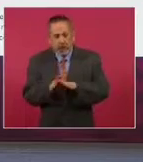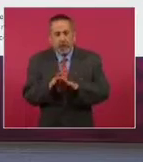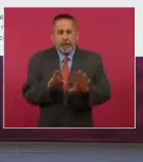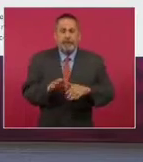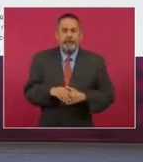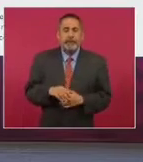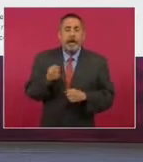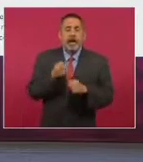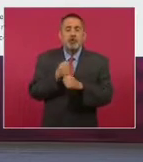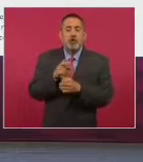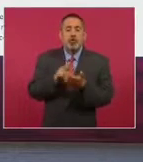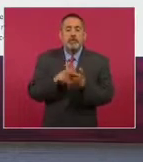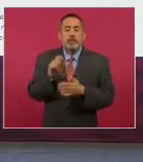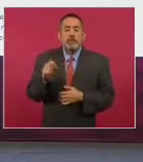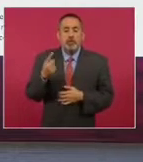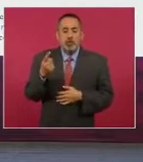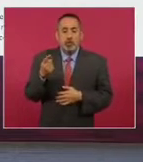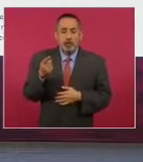en 2021